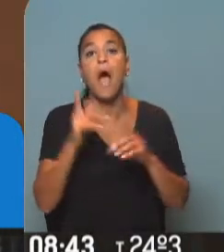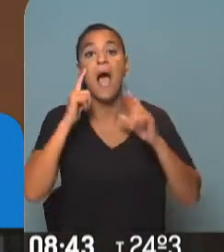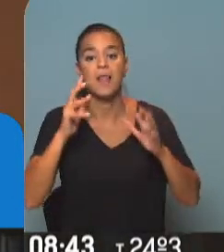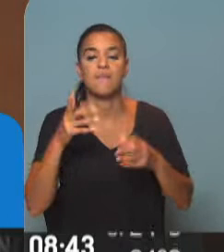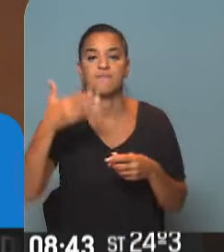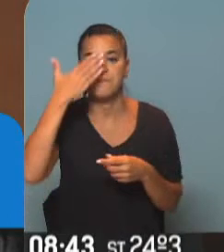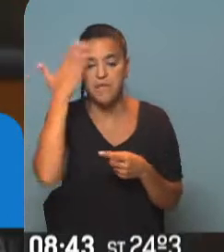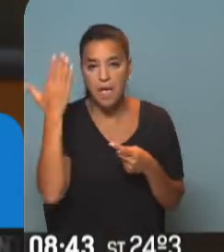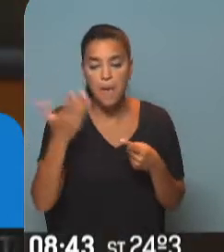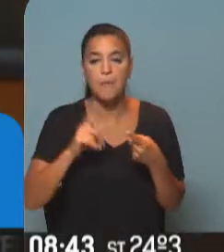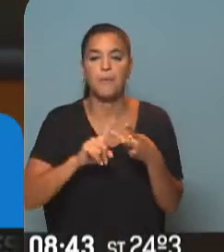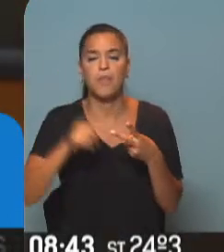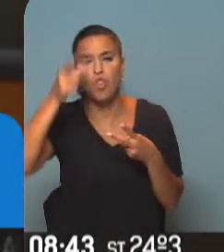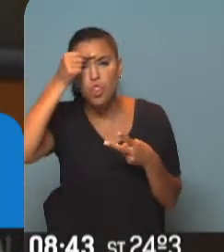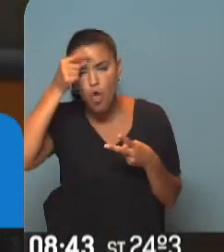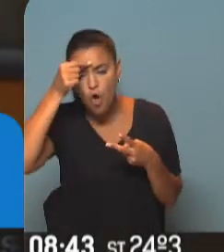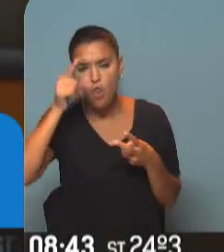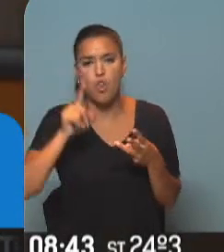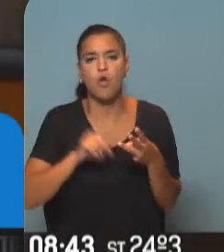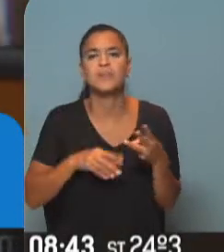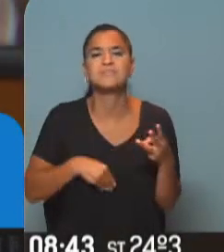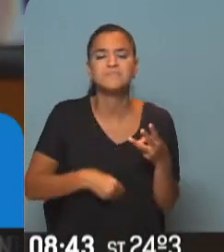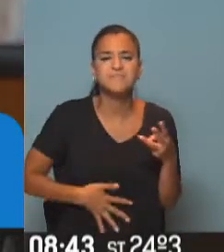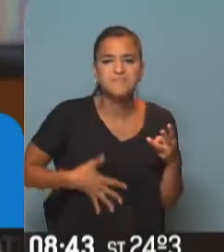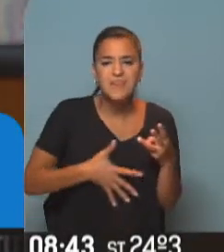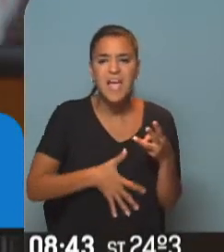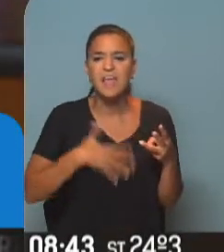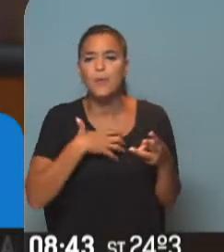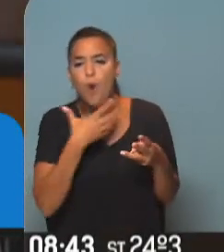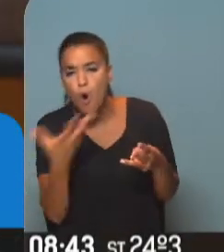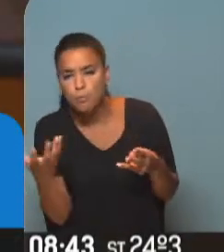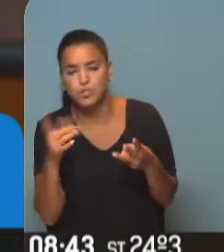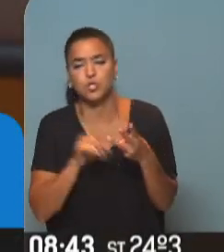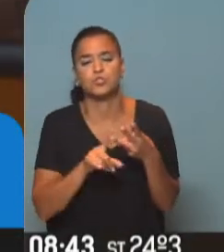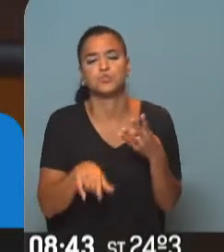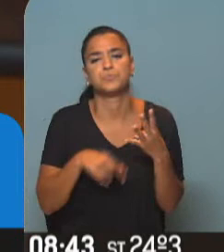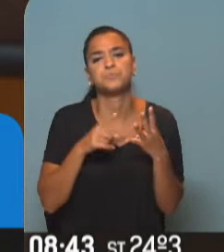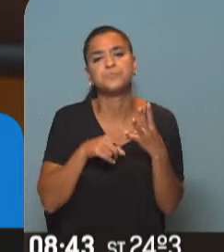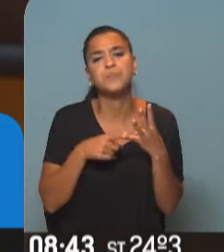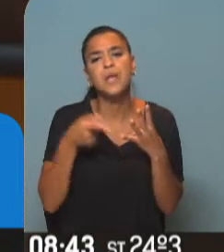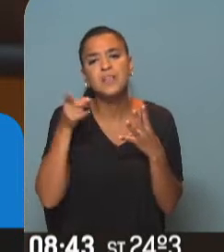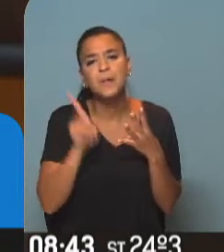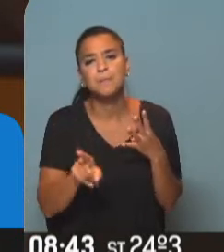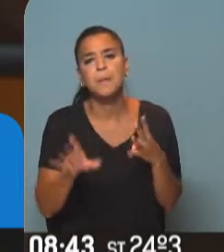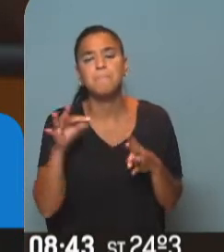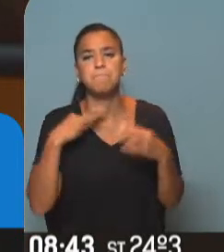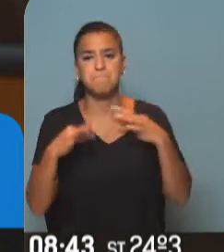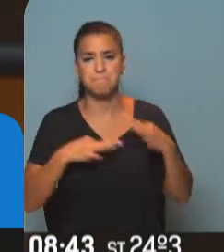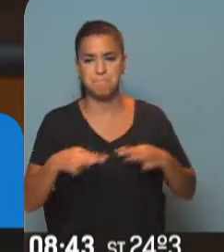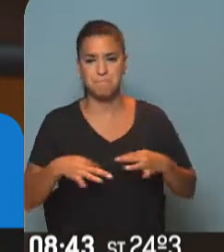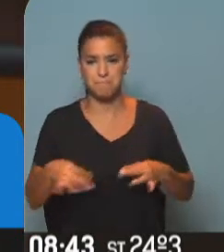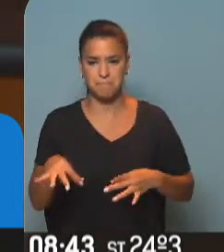fiebre alta dolor de cabeza algún síntoma digestivo puede ser náuseas o vómitos también algunas manchas en la piel